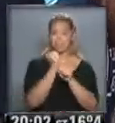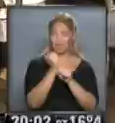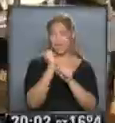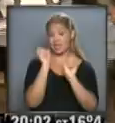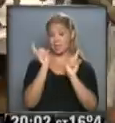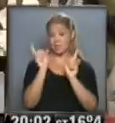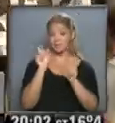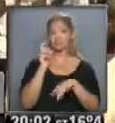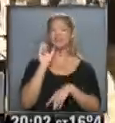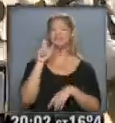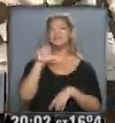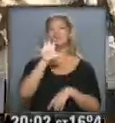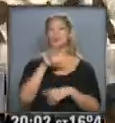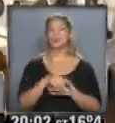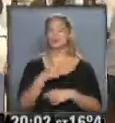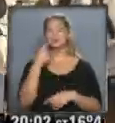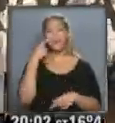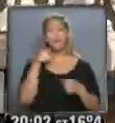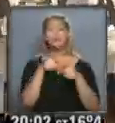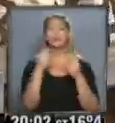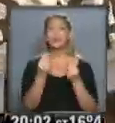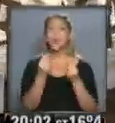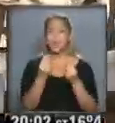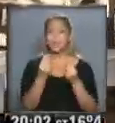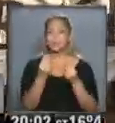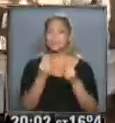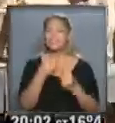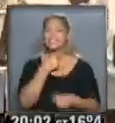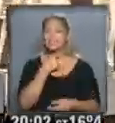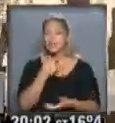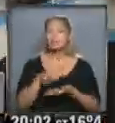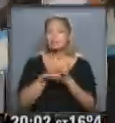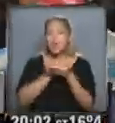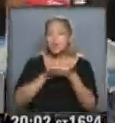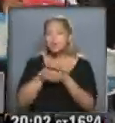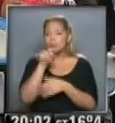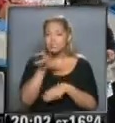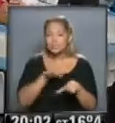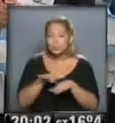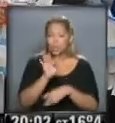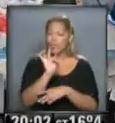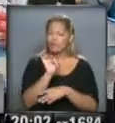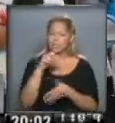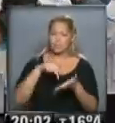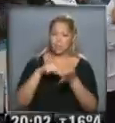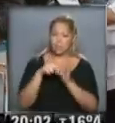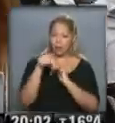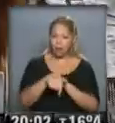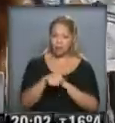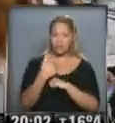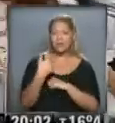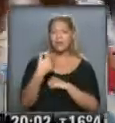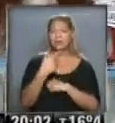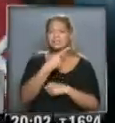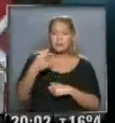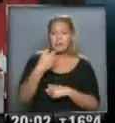docentes bonaerenses. Lógicamente, el objetivo es destrabar la situación complicada que se está dando desde hace